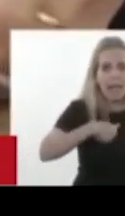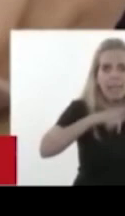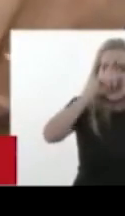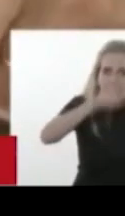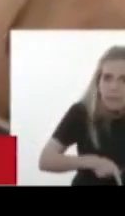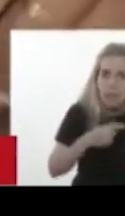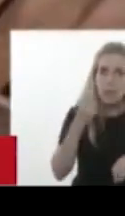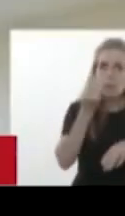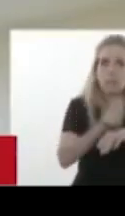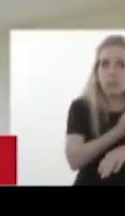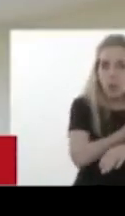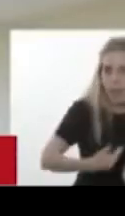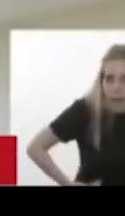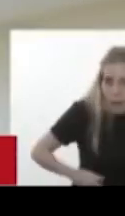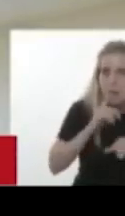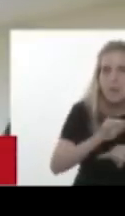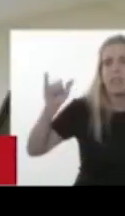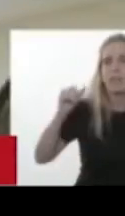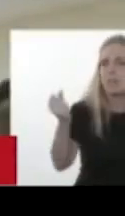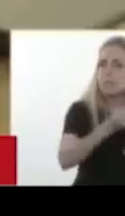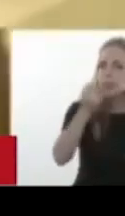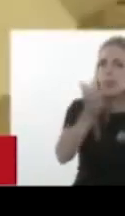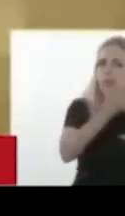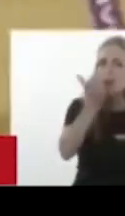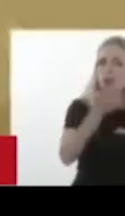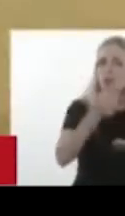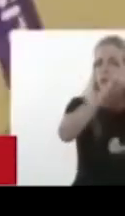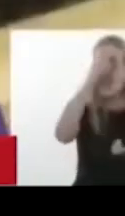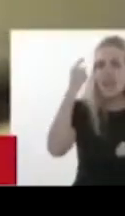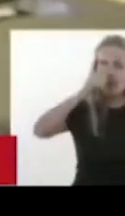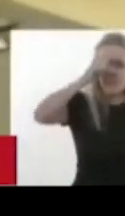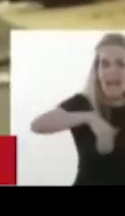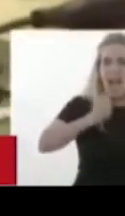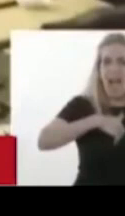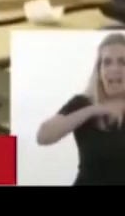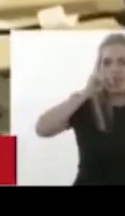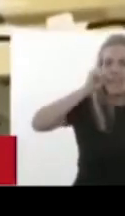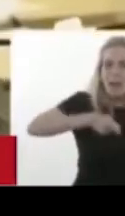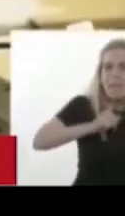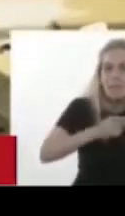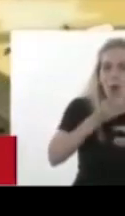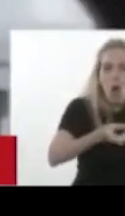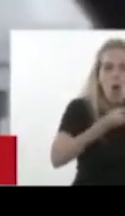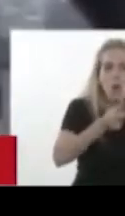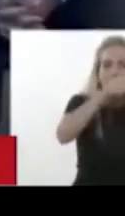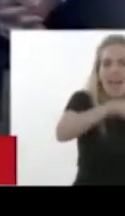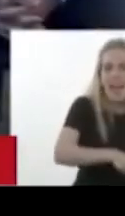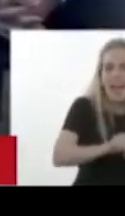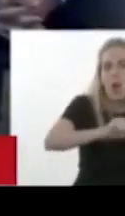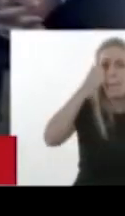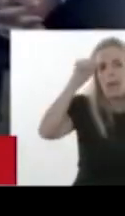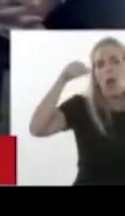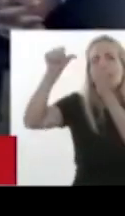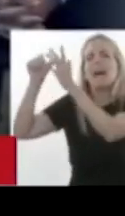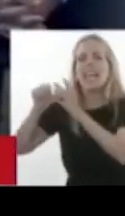compremos lo nacional. Porque comprando lo nacional generamos producción nacional. Empresarios que invierten,